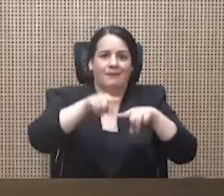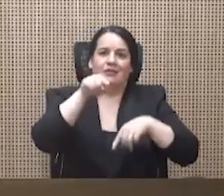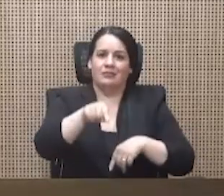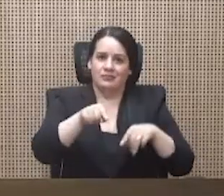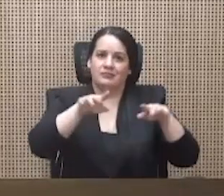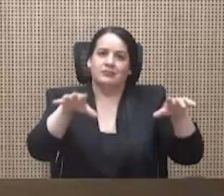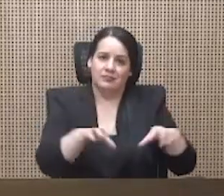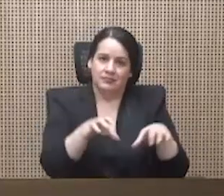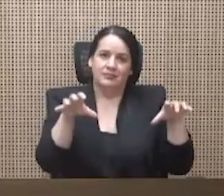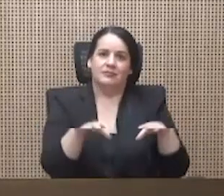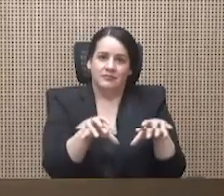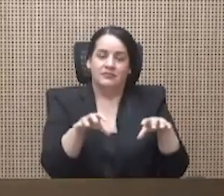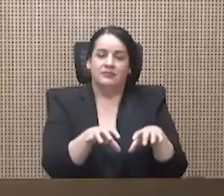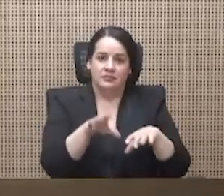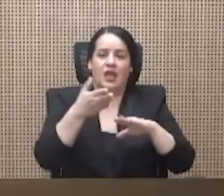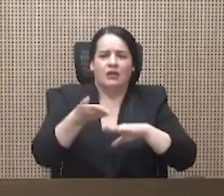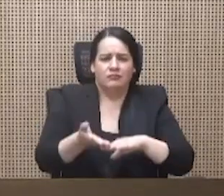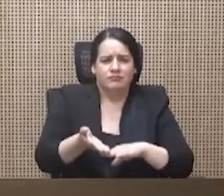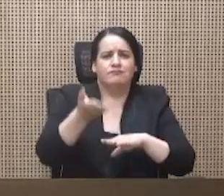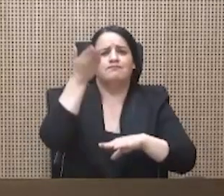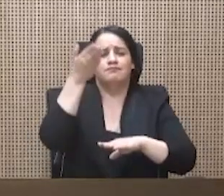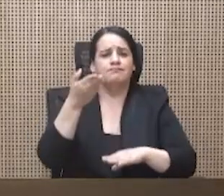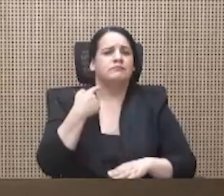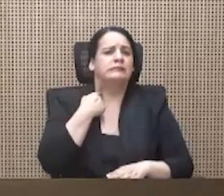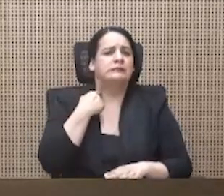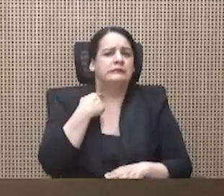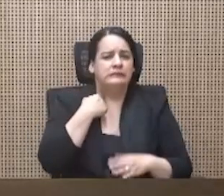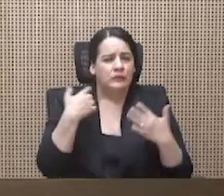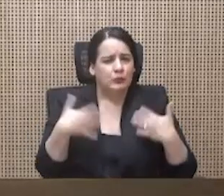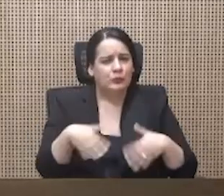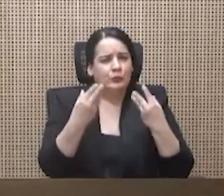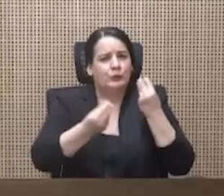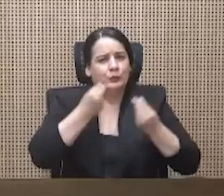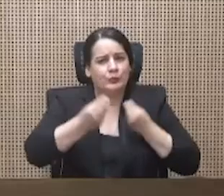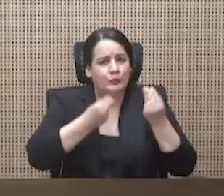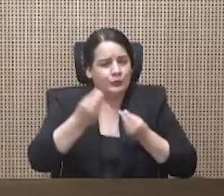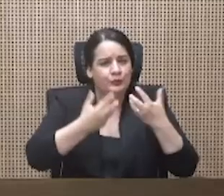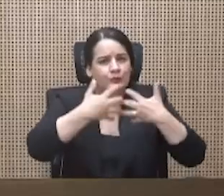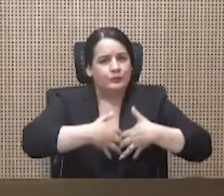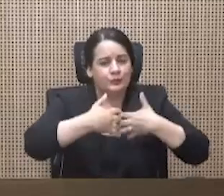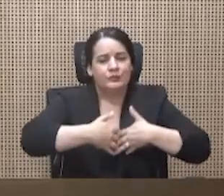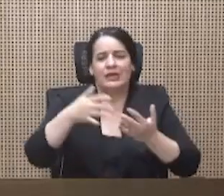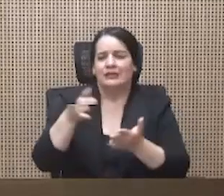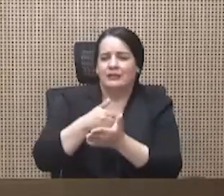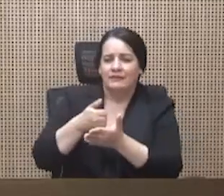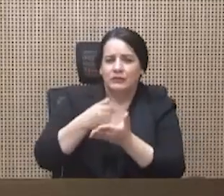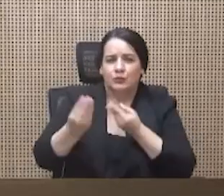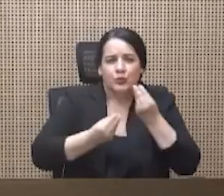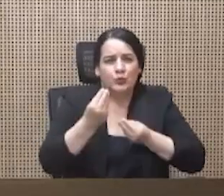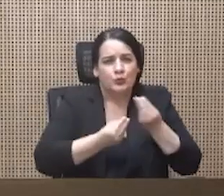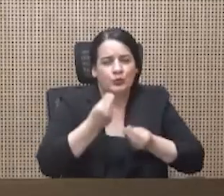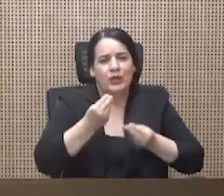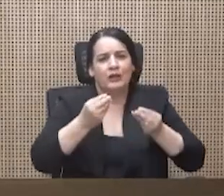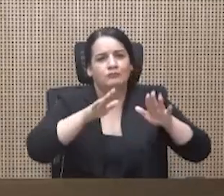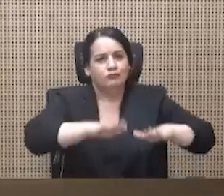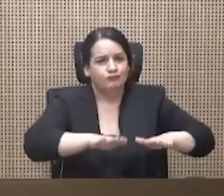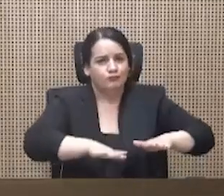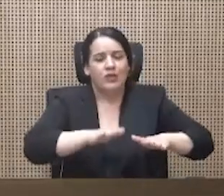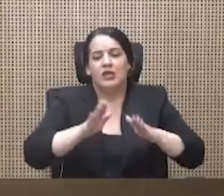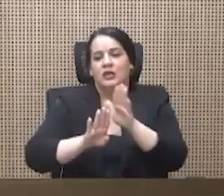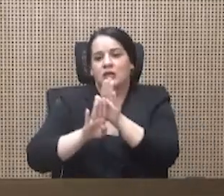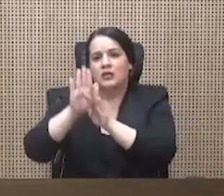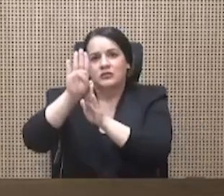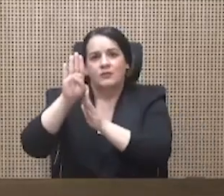actividad. Aumenta los costos de producción de las empresas, debilita la productividad local y el crecimiento